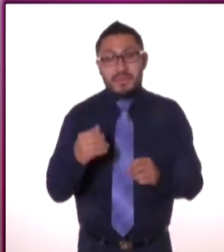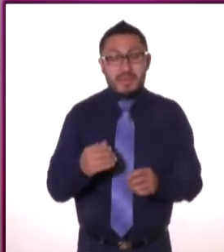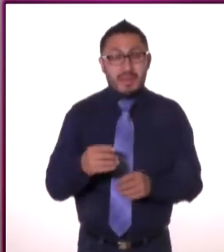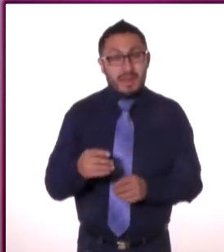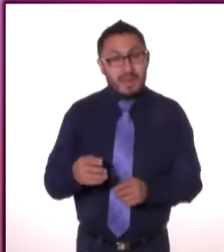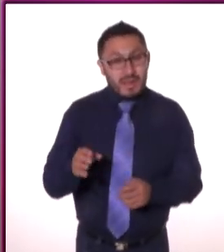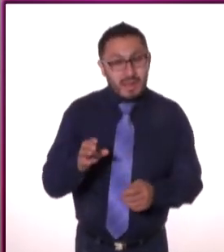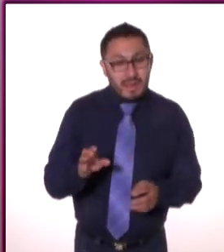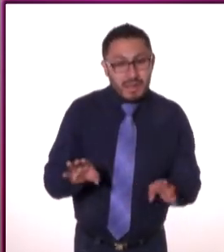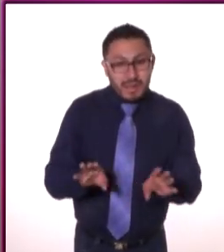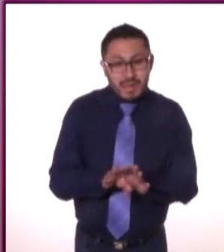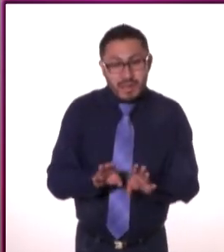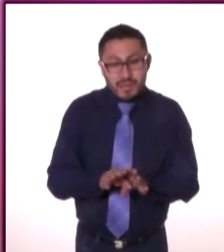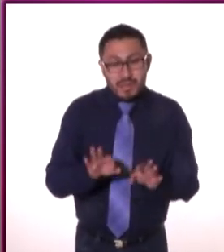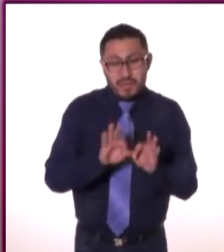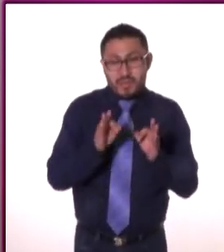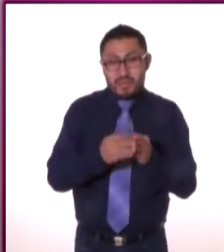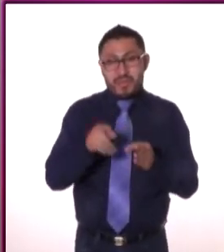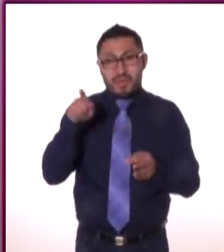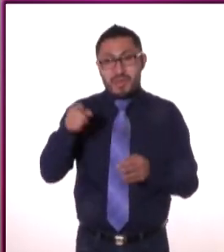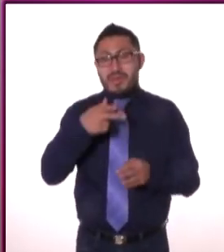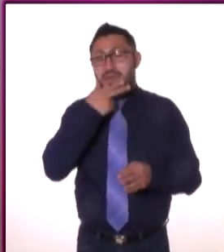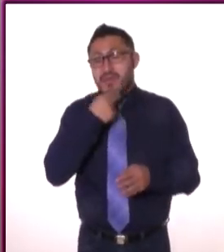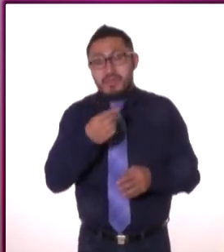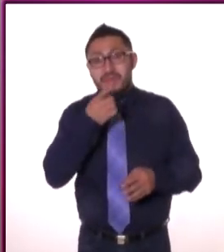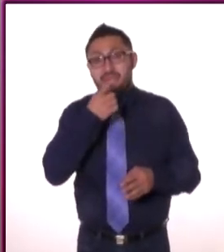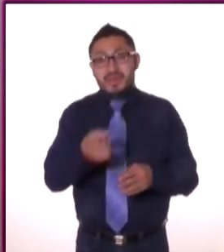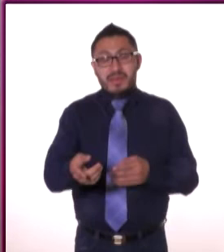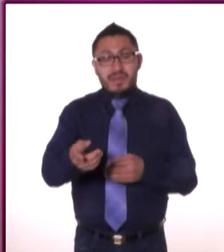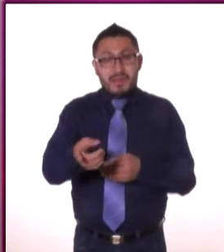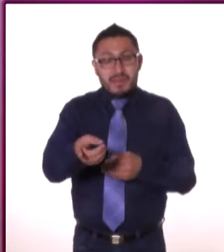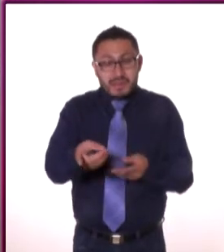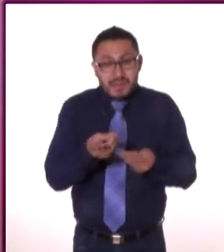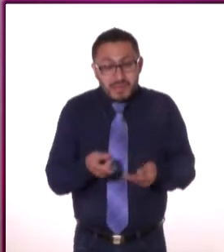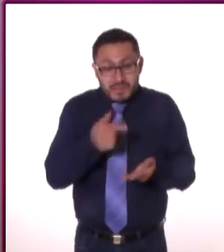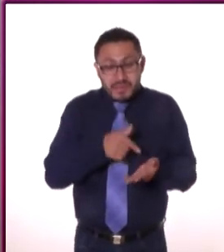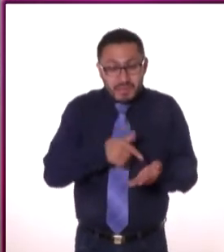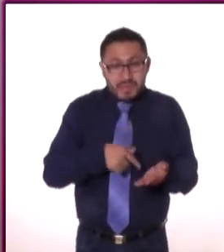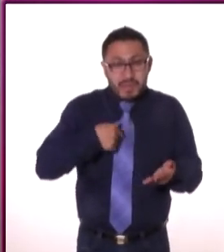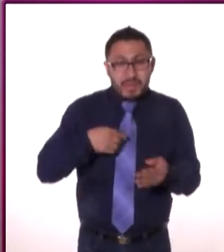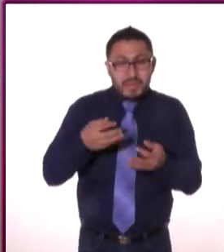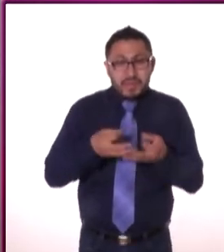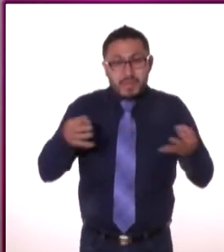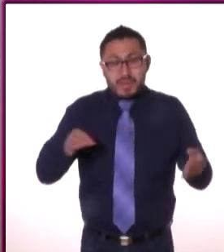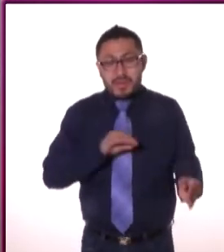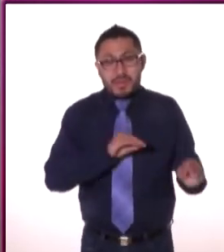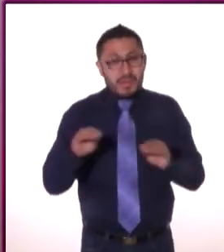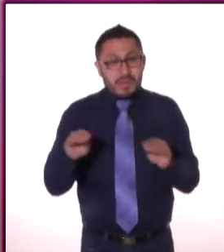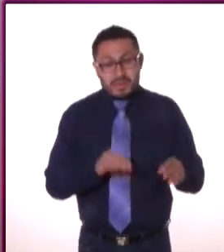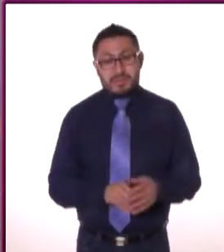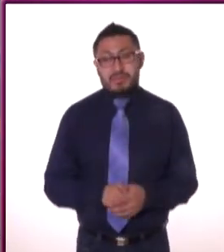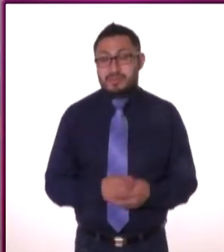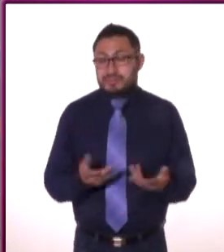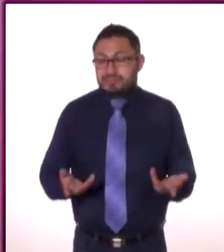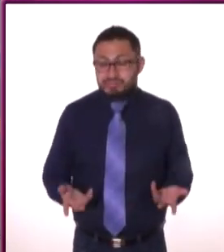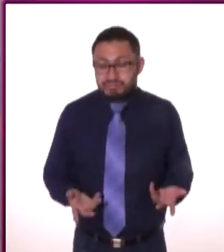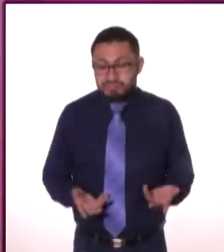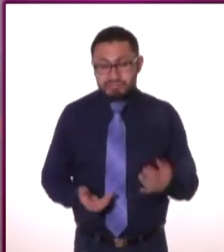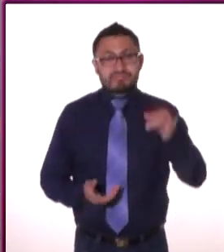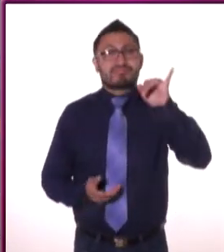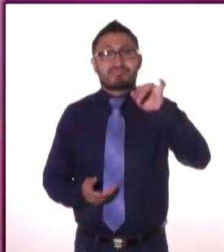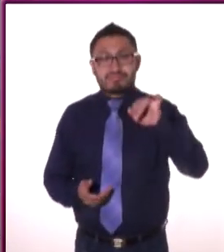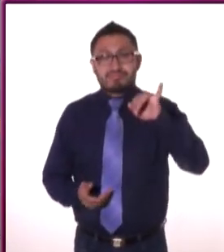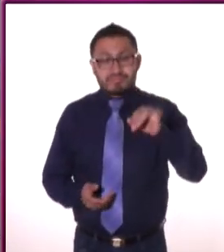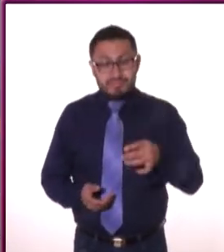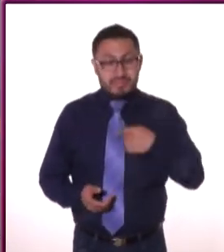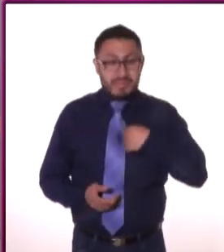desde la perspectiva esta de que decía Arquímedes de dadme un punto y yo podré mover la Tierra?